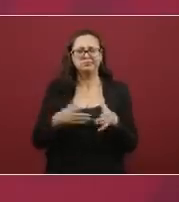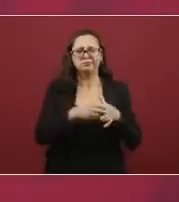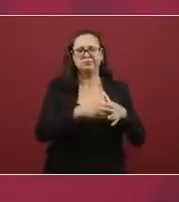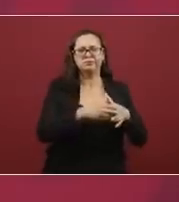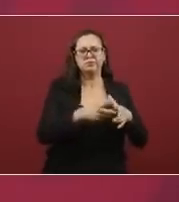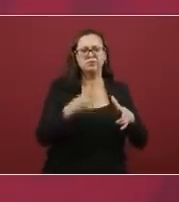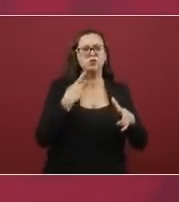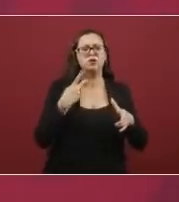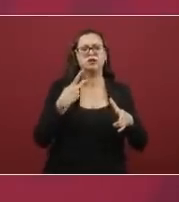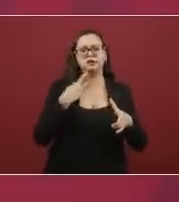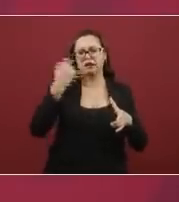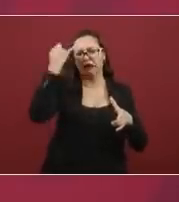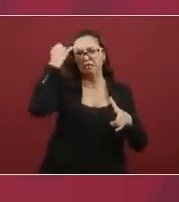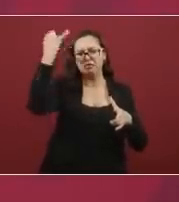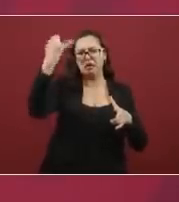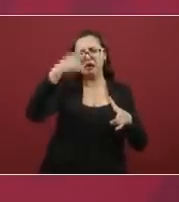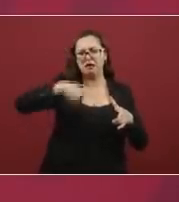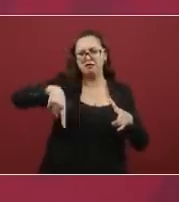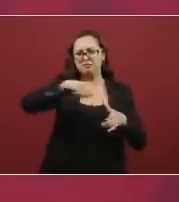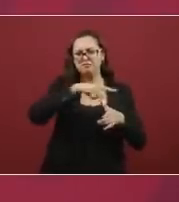político, ideológico,